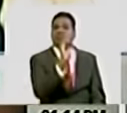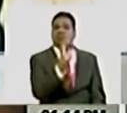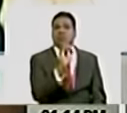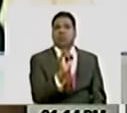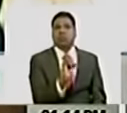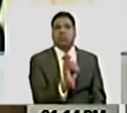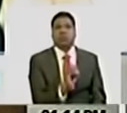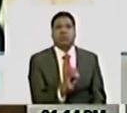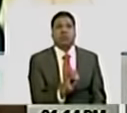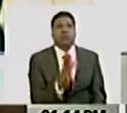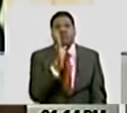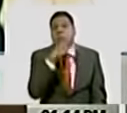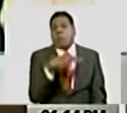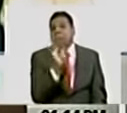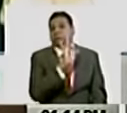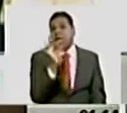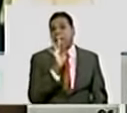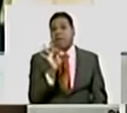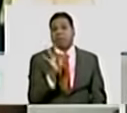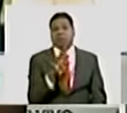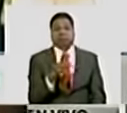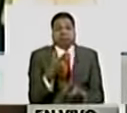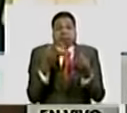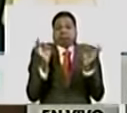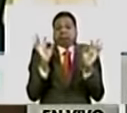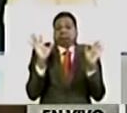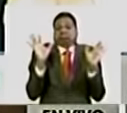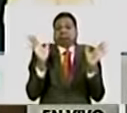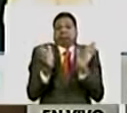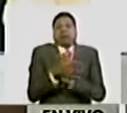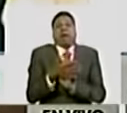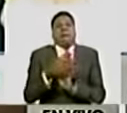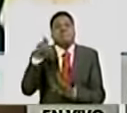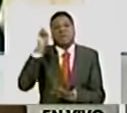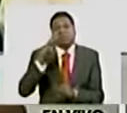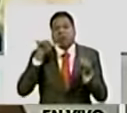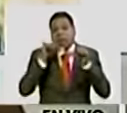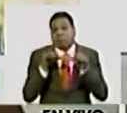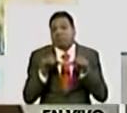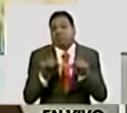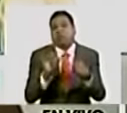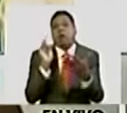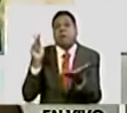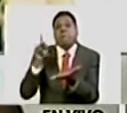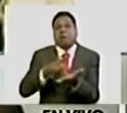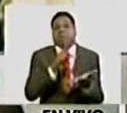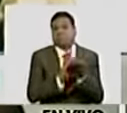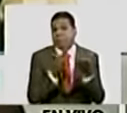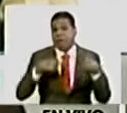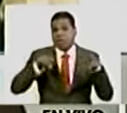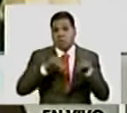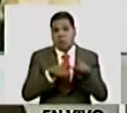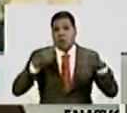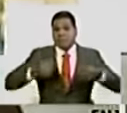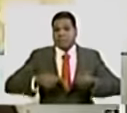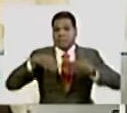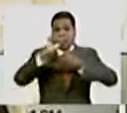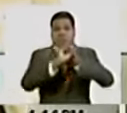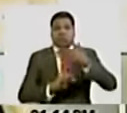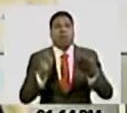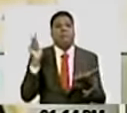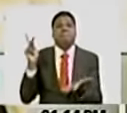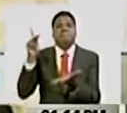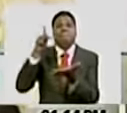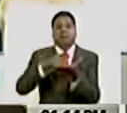y no tiene para nosotros ningún tipo de efecto. Venezuela anuncia que seguirá formando parte, como lo somos, un Estado parte